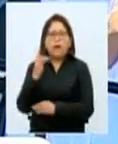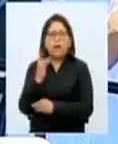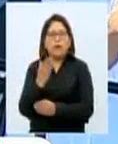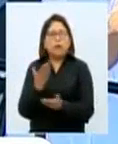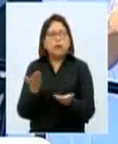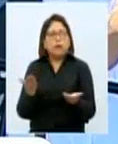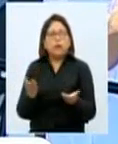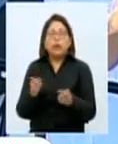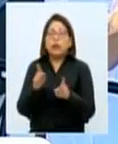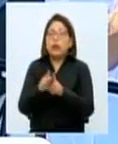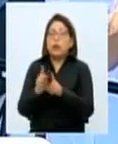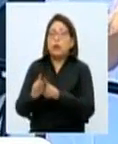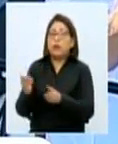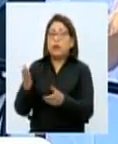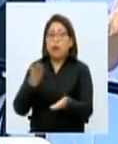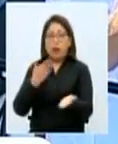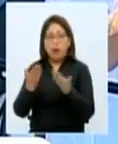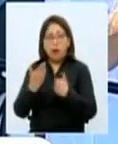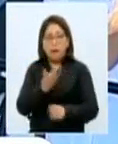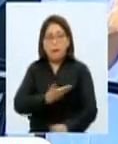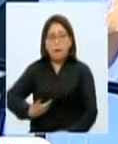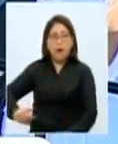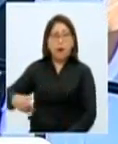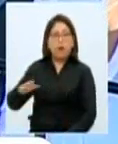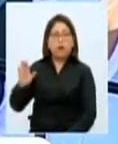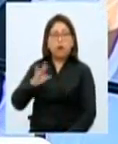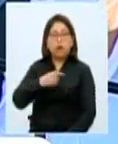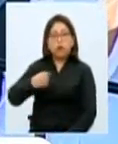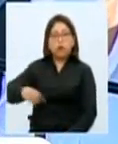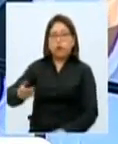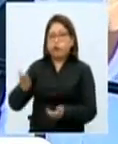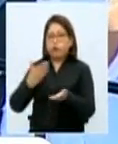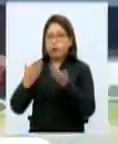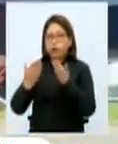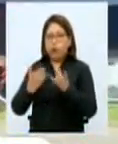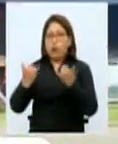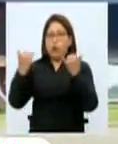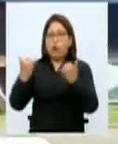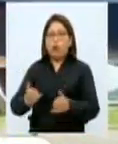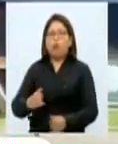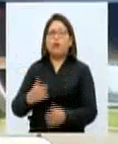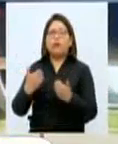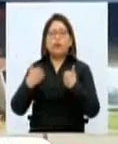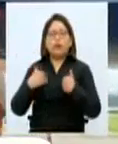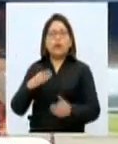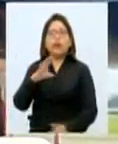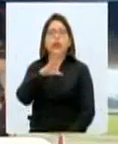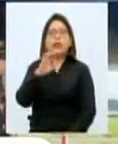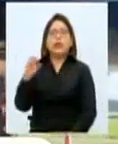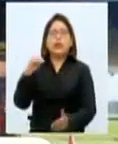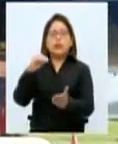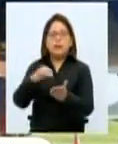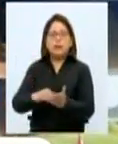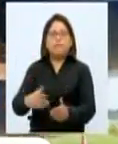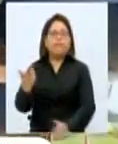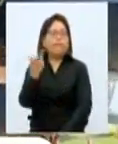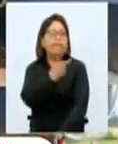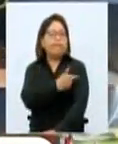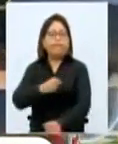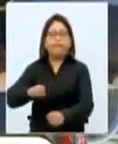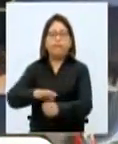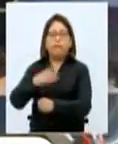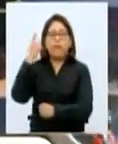ahí conversamos con el presidente Xi Jinping y hoy tenemos 500.000 vacunas para el pueblo